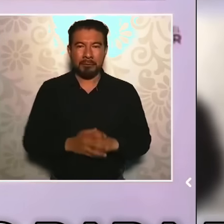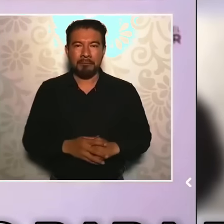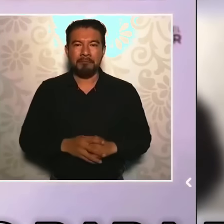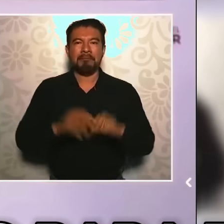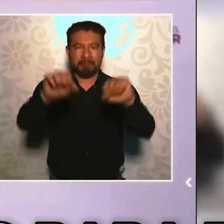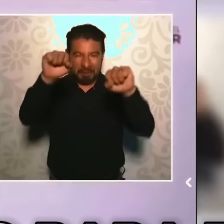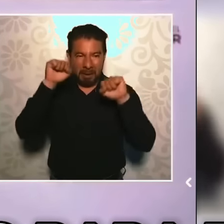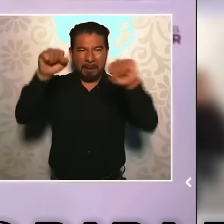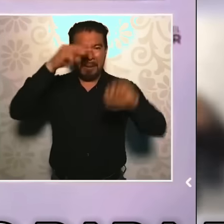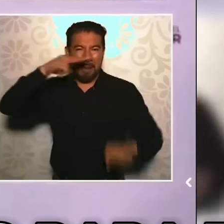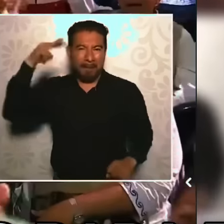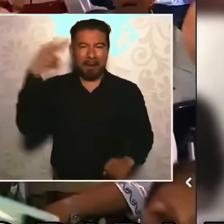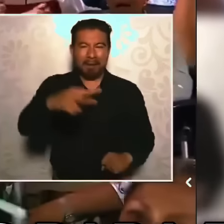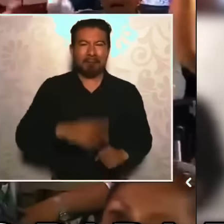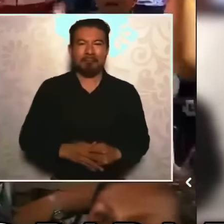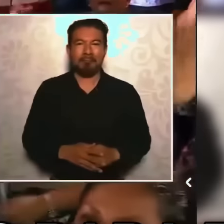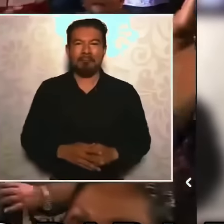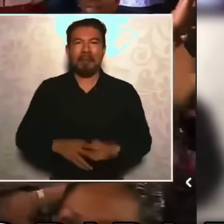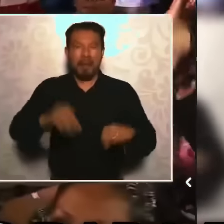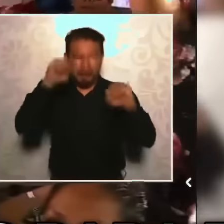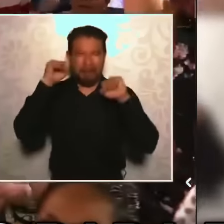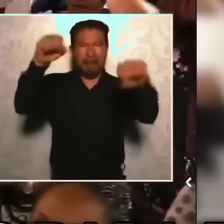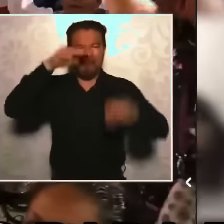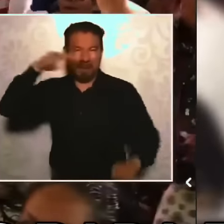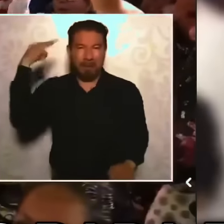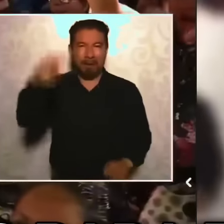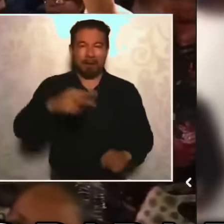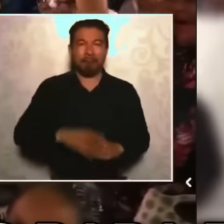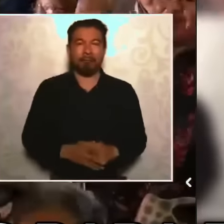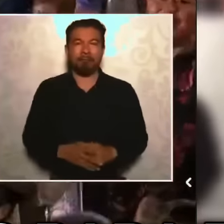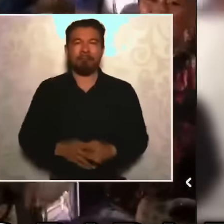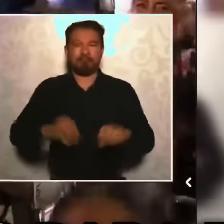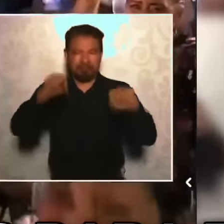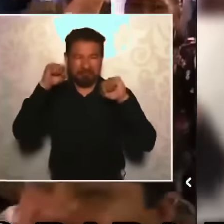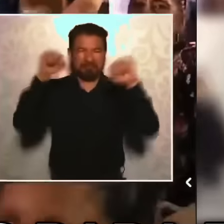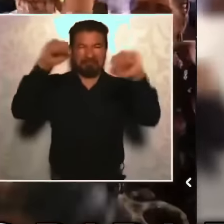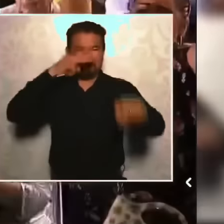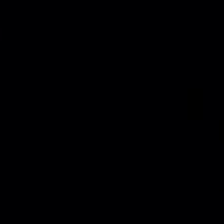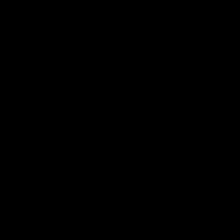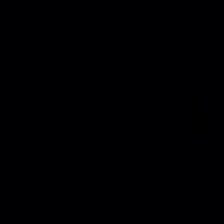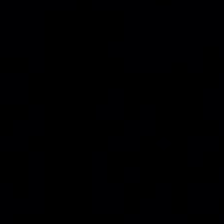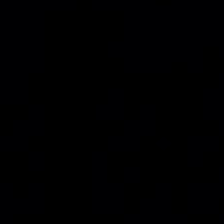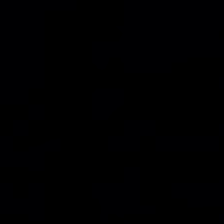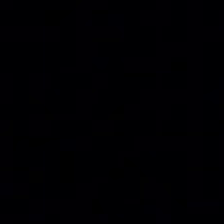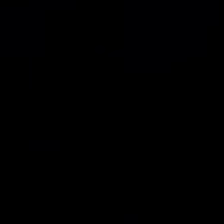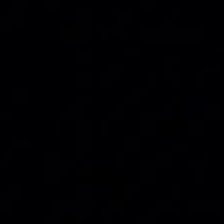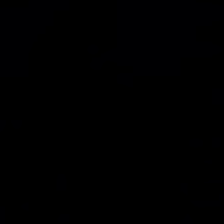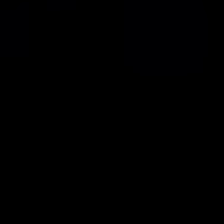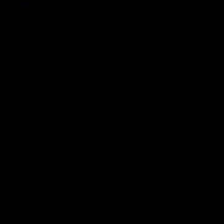¡Que viva México! ¡Que viva México! ¡Que viva México! ¡Que viva México!